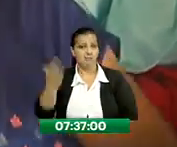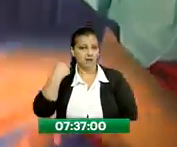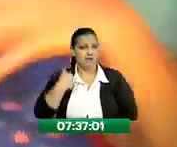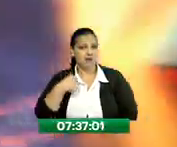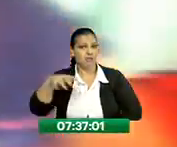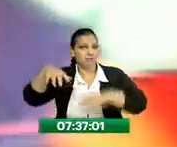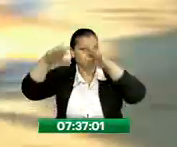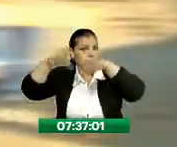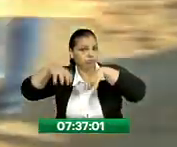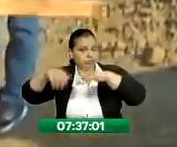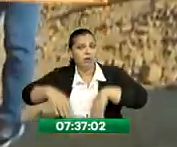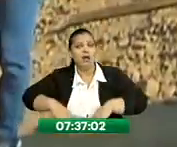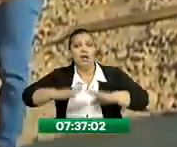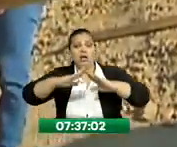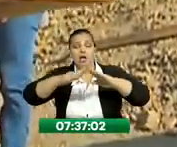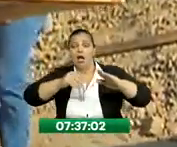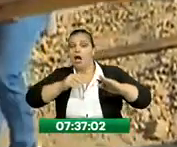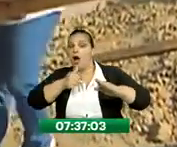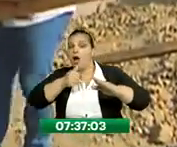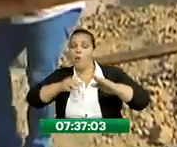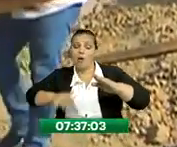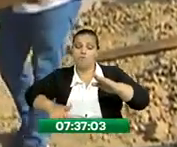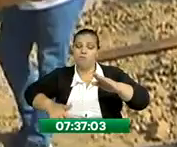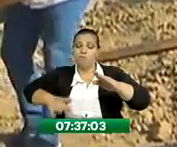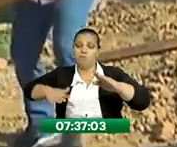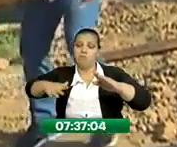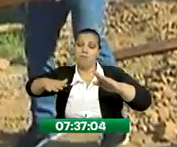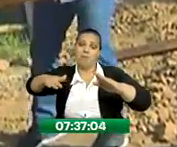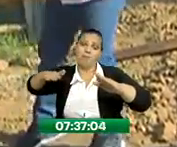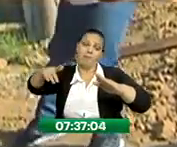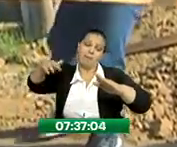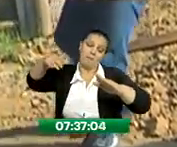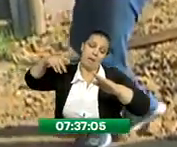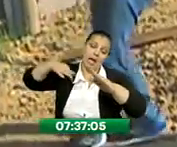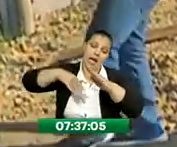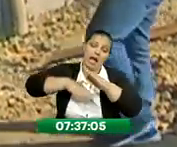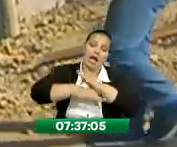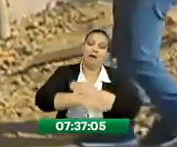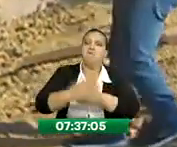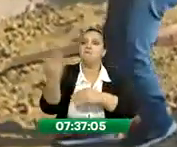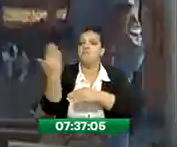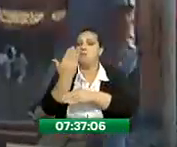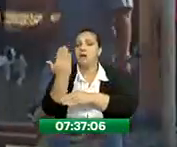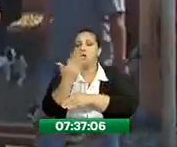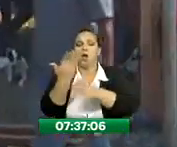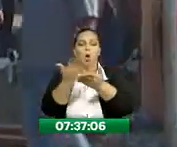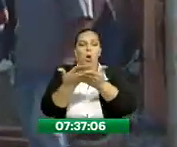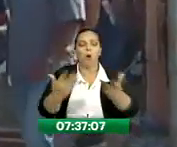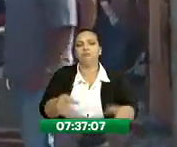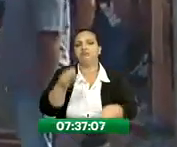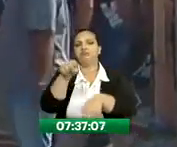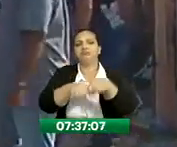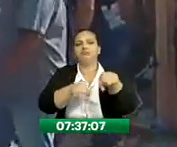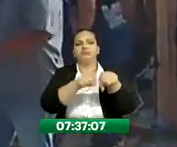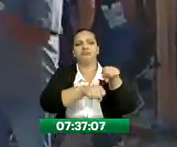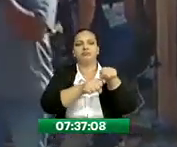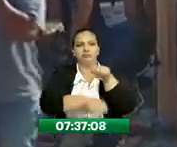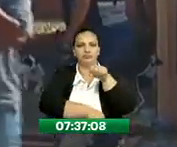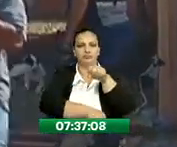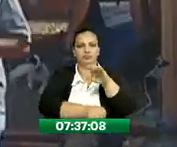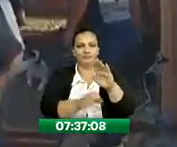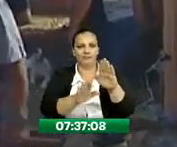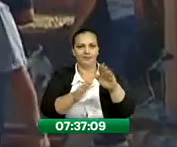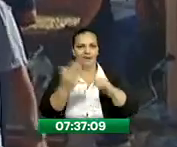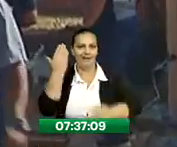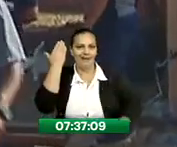que tenía también se me dañó. Sin embargo, la alcaldía del Cantón Playas llegó hasta el lugar en donde habita la mujer y poco a poco se le construye un nuevo